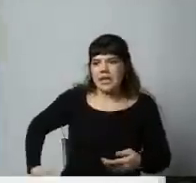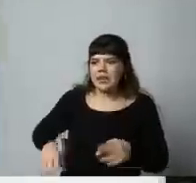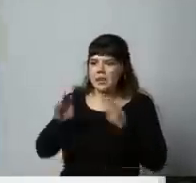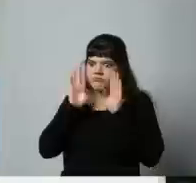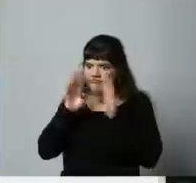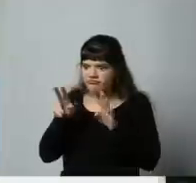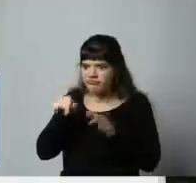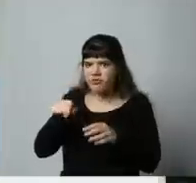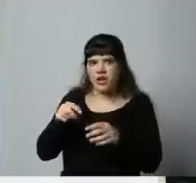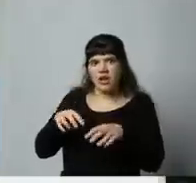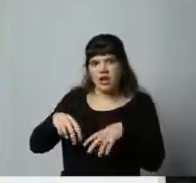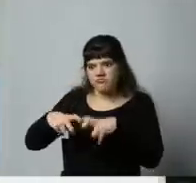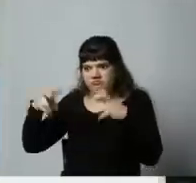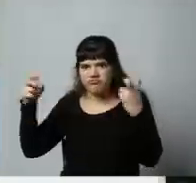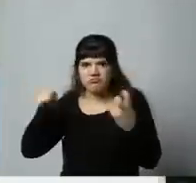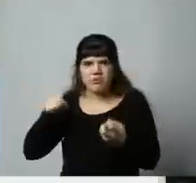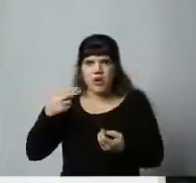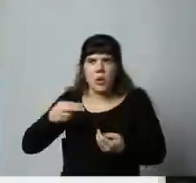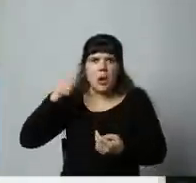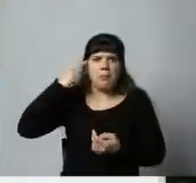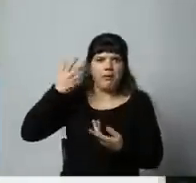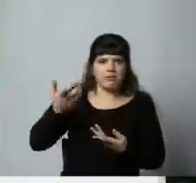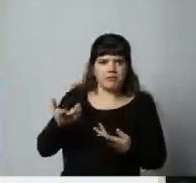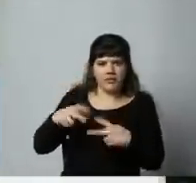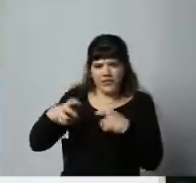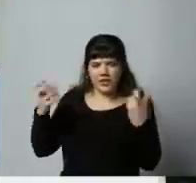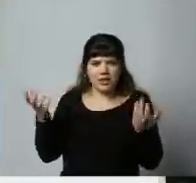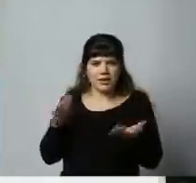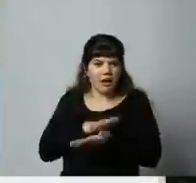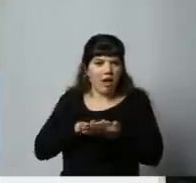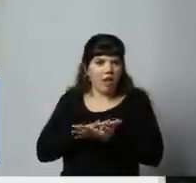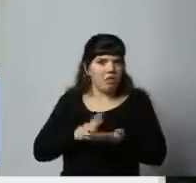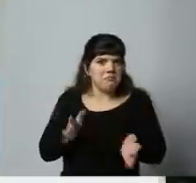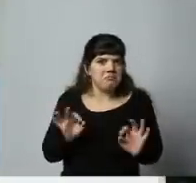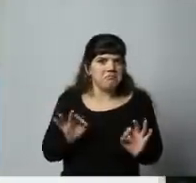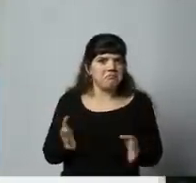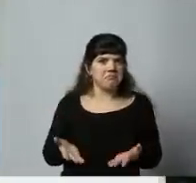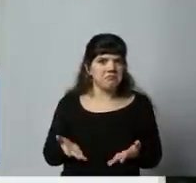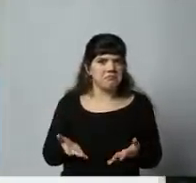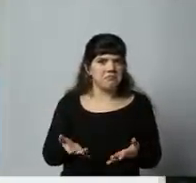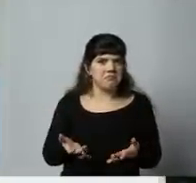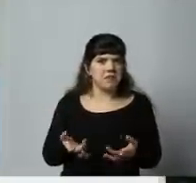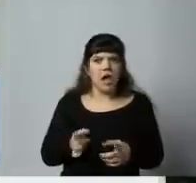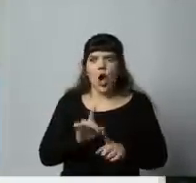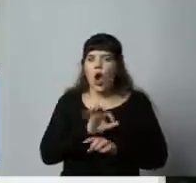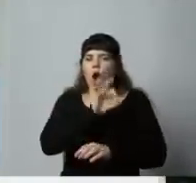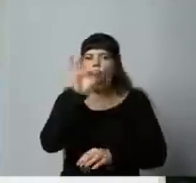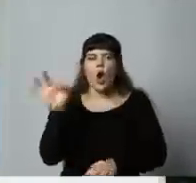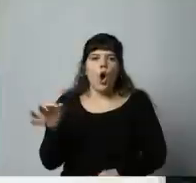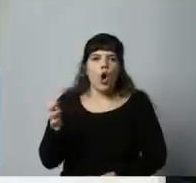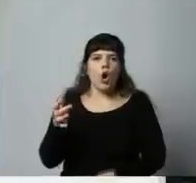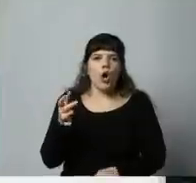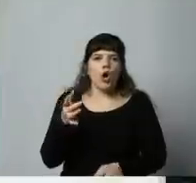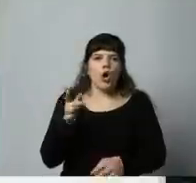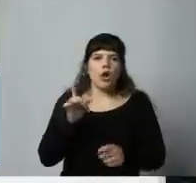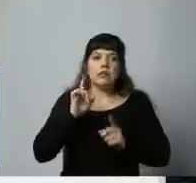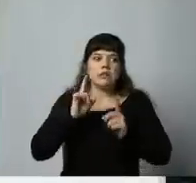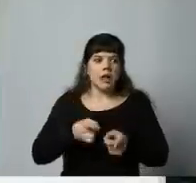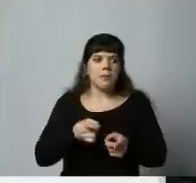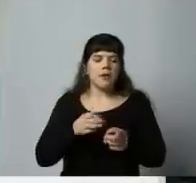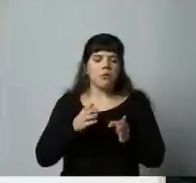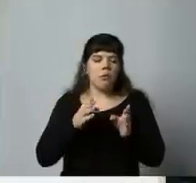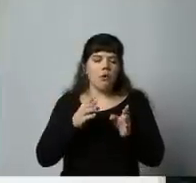no telefónico en en la torre ejecutiva no no se hizo o alguna expresión que también afecta al